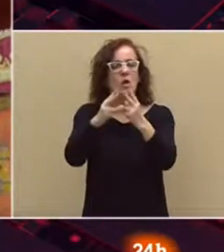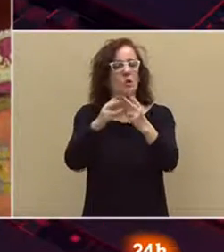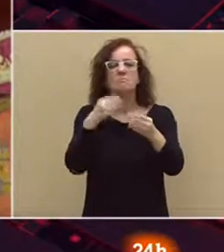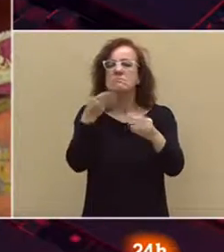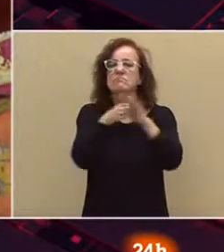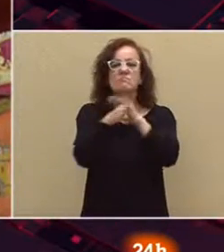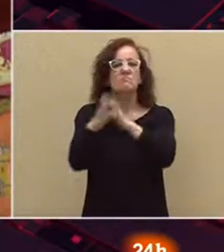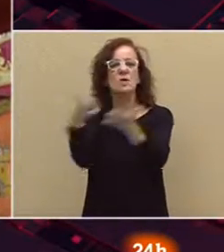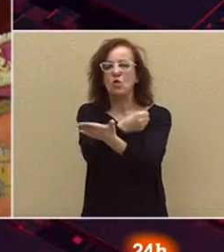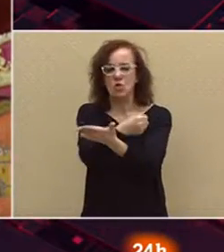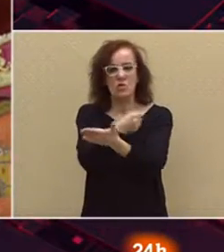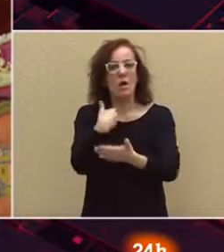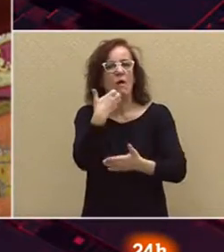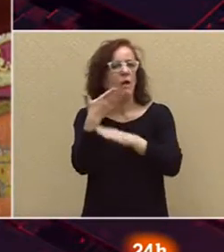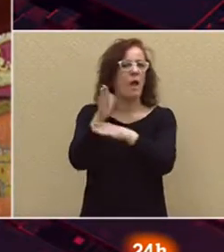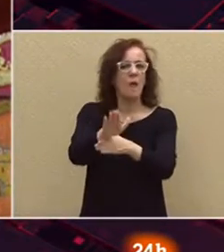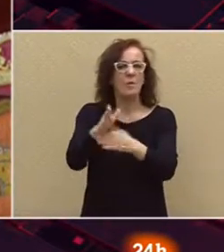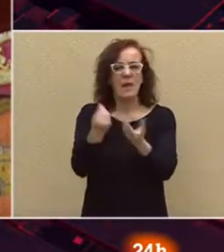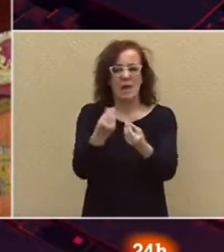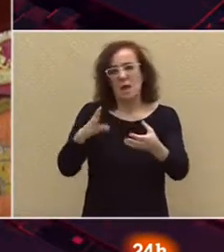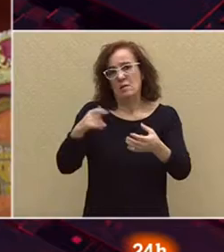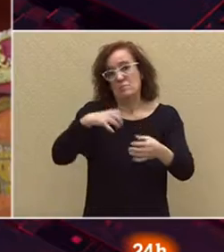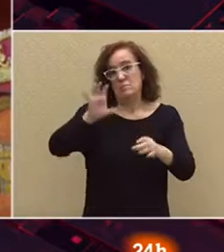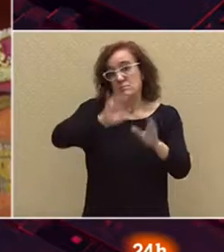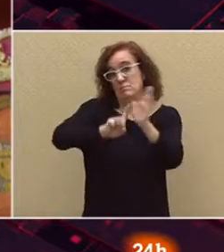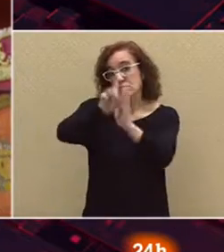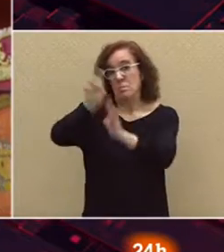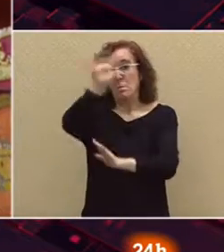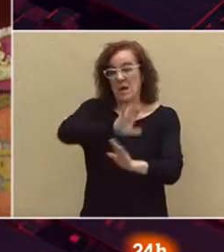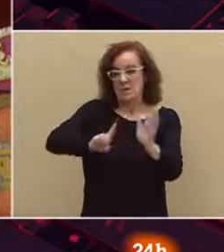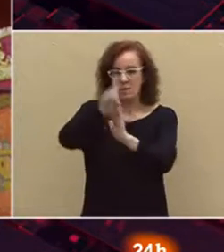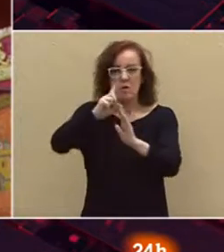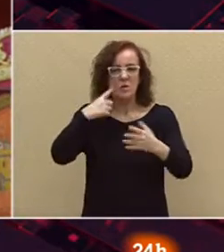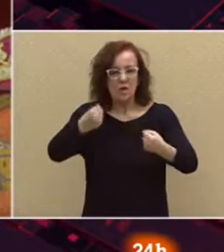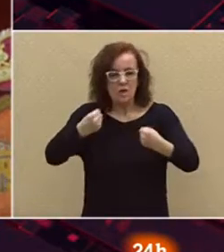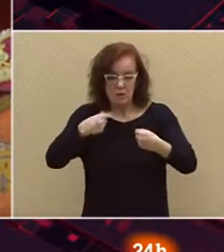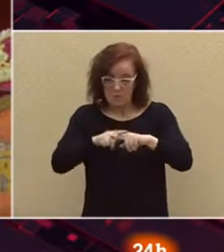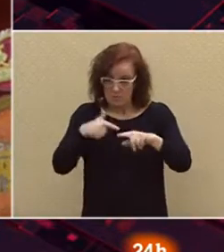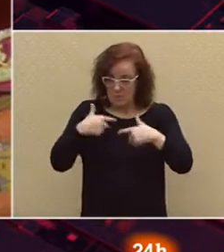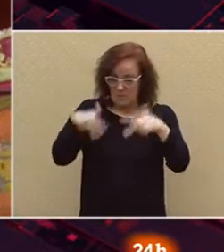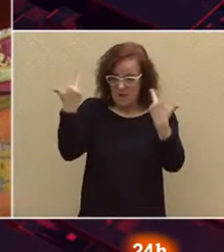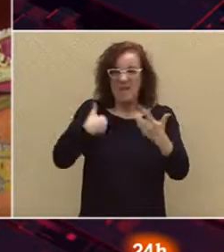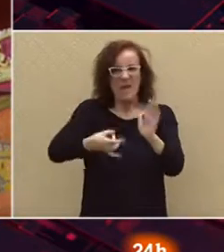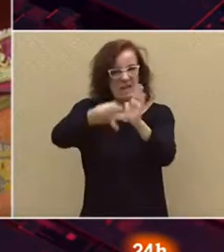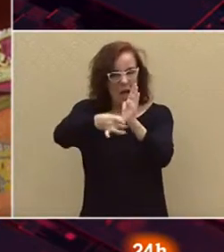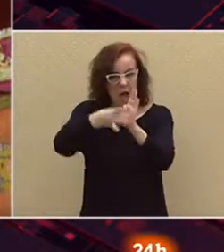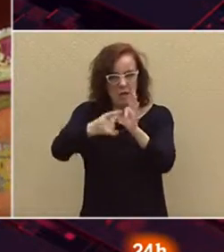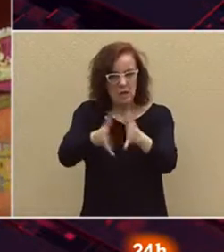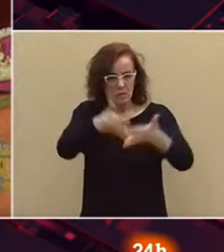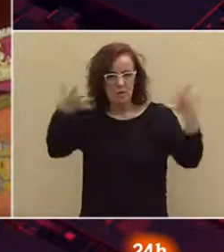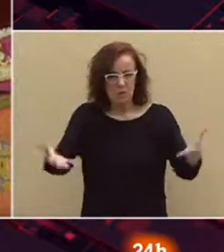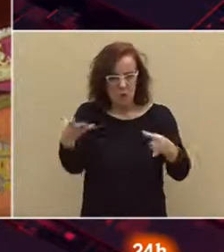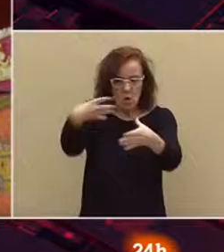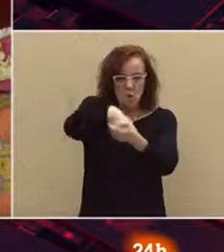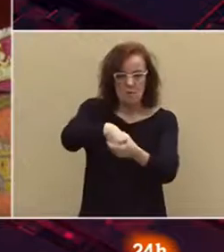ejemplar incluso para las naciones más avanzadas, con una sanidad, si me permiten, de calidad, amplia, inclusiva, atenta a